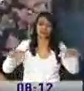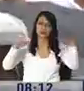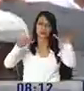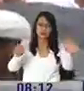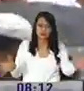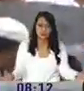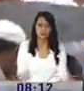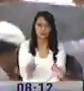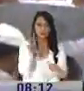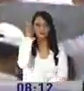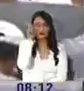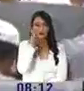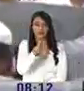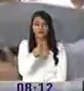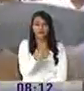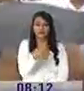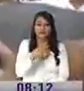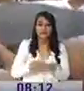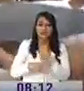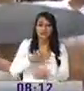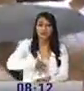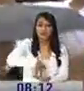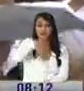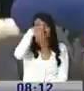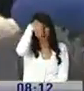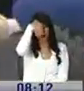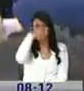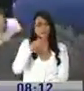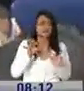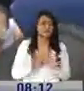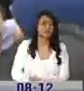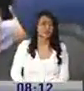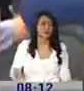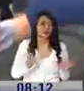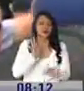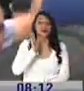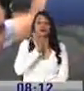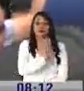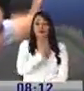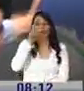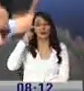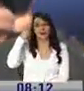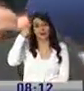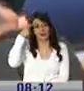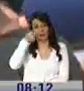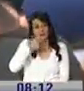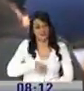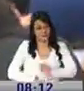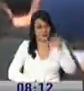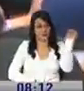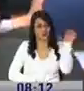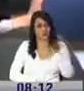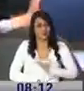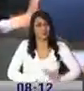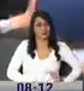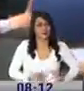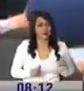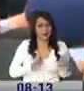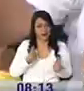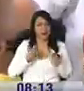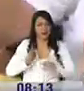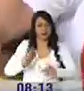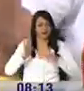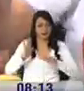y dijo ser infaltable en caso de obtener la presidencia durante la